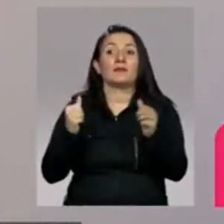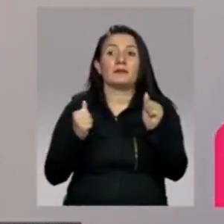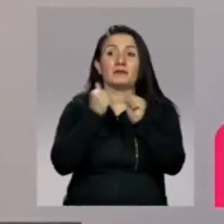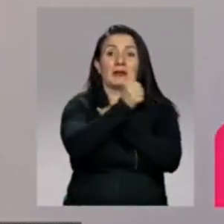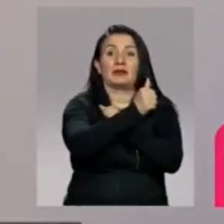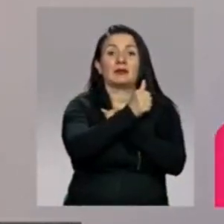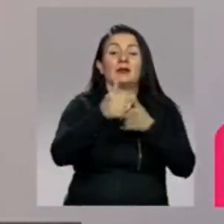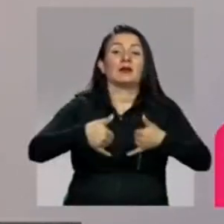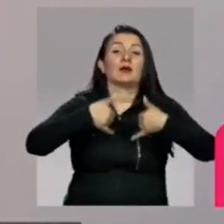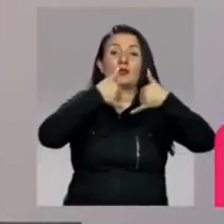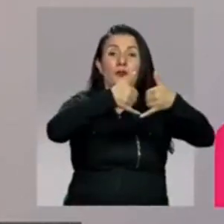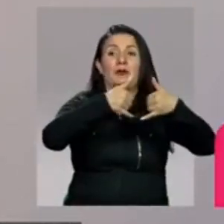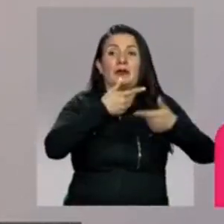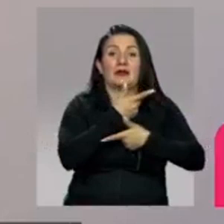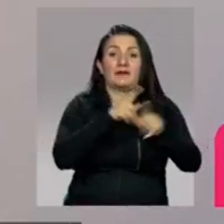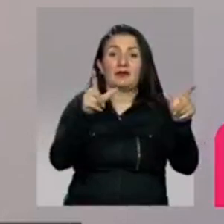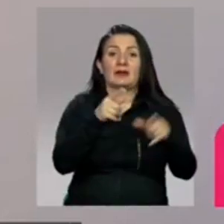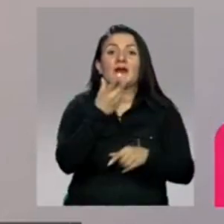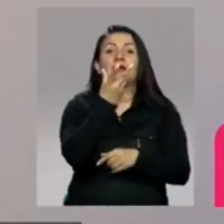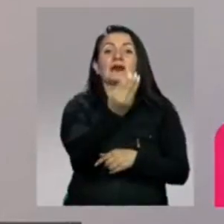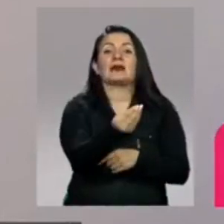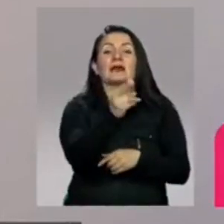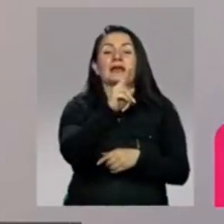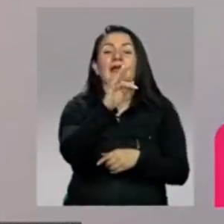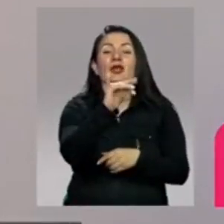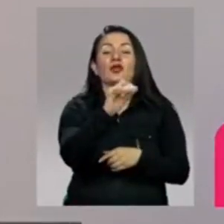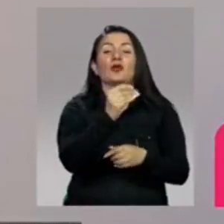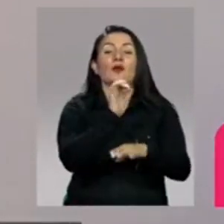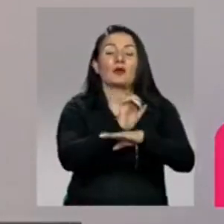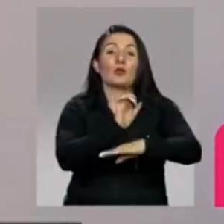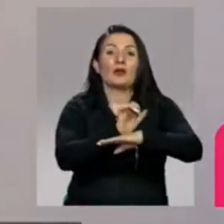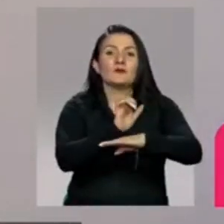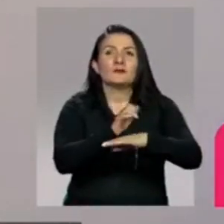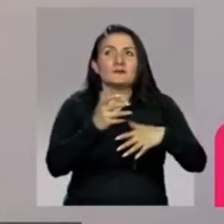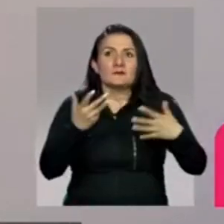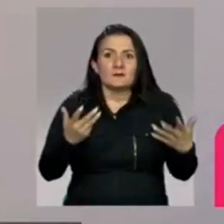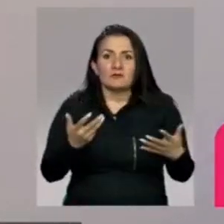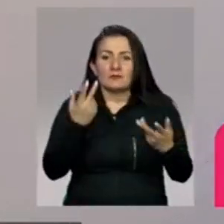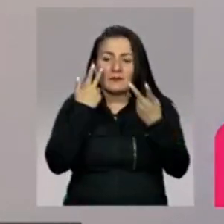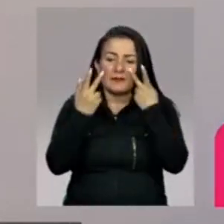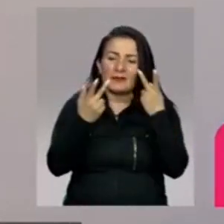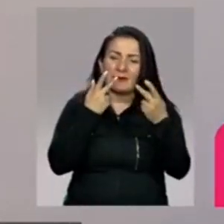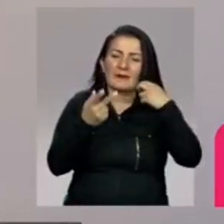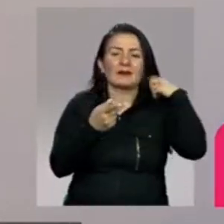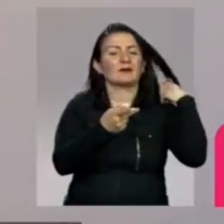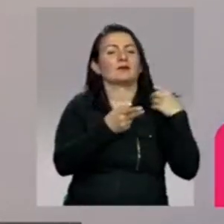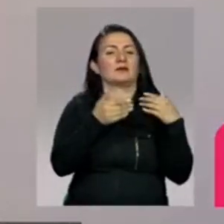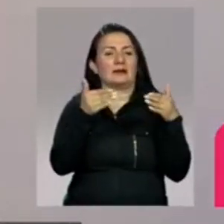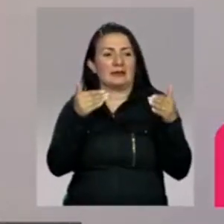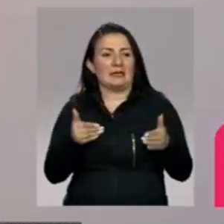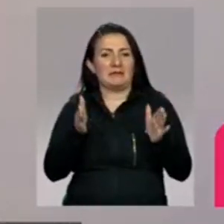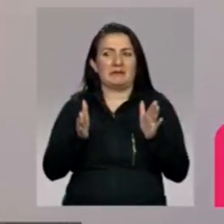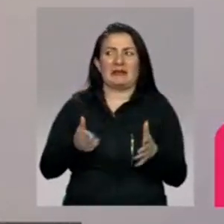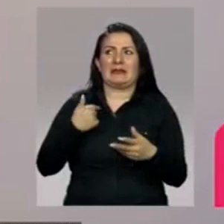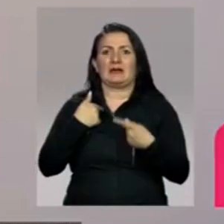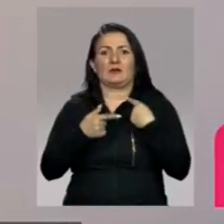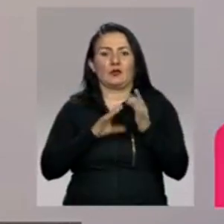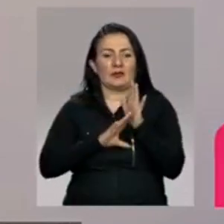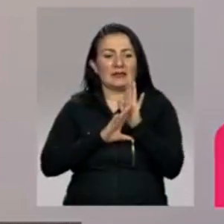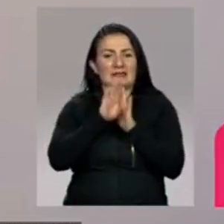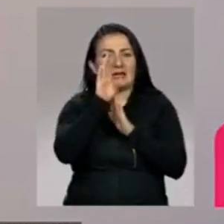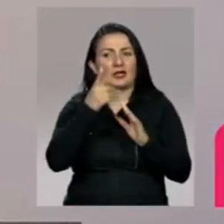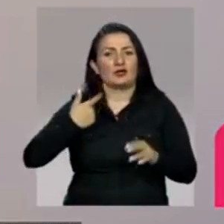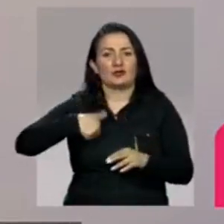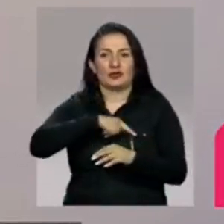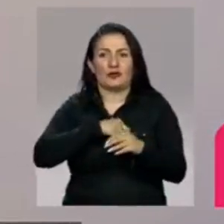Copa Libertadores hace poquito en Quito, Ecuador. Entonces, si miras, realmente eso limita un montón el desarrollo de nosotras